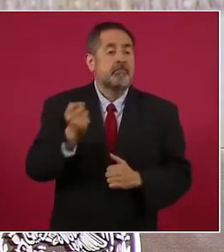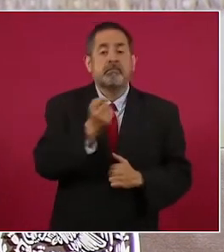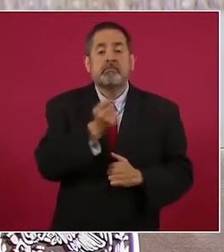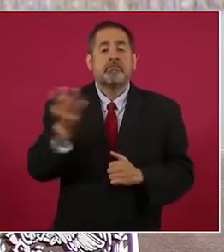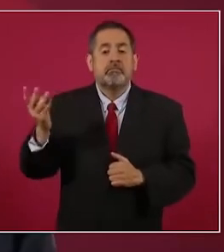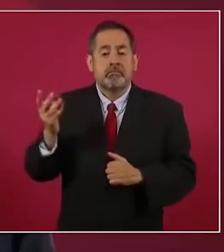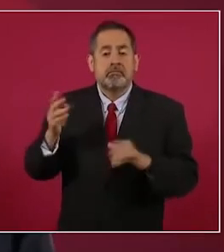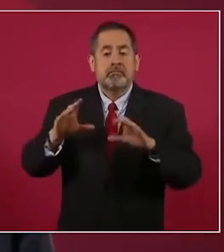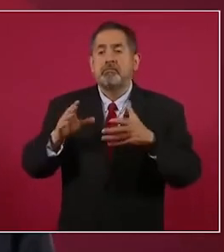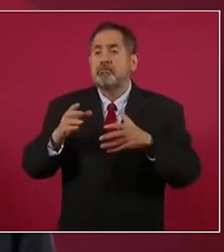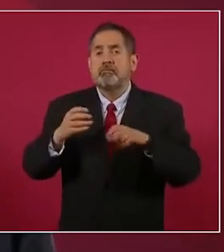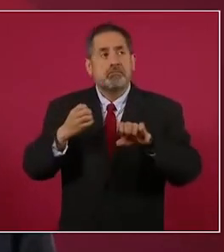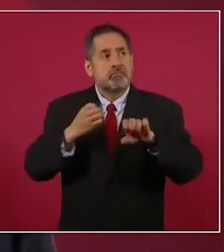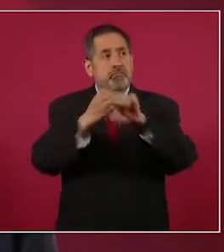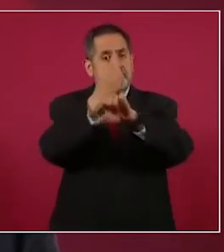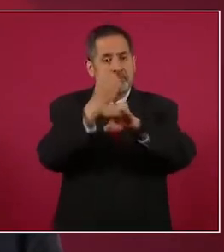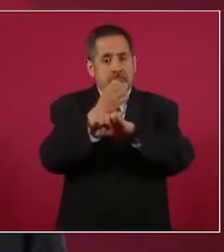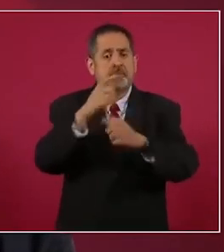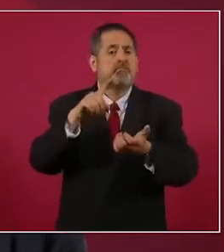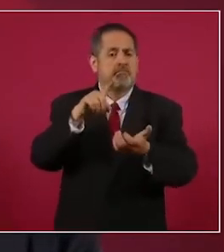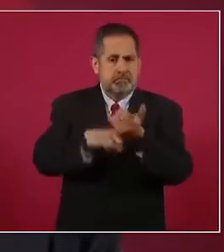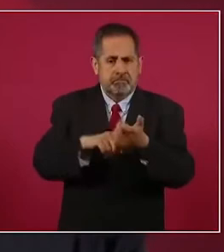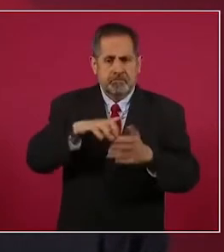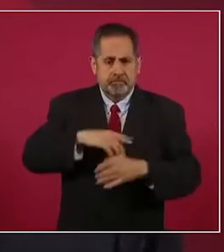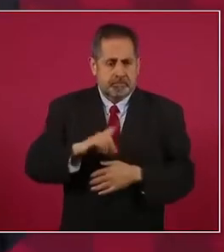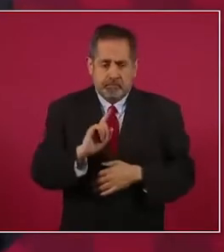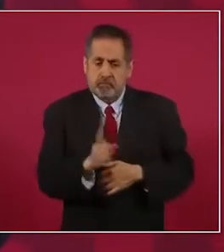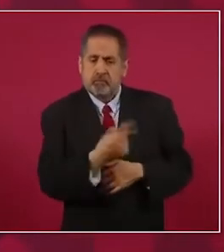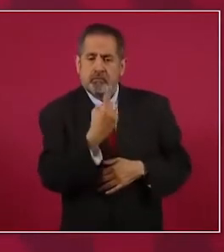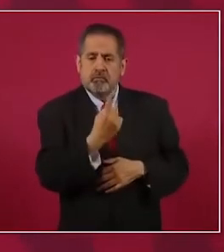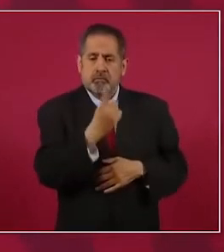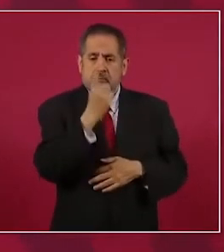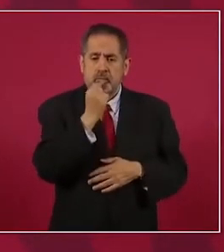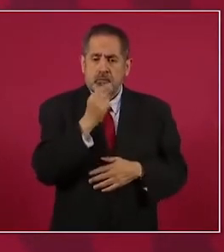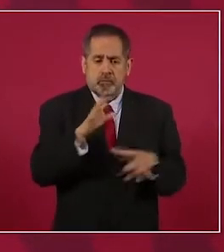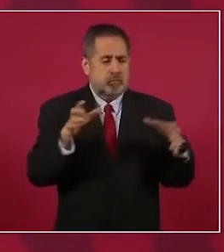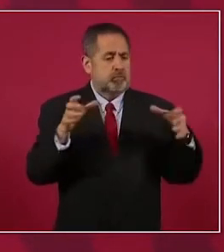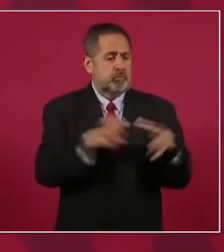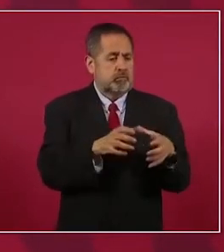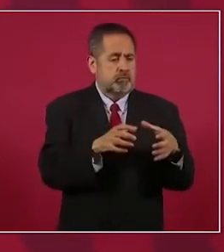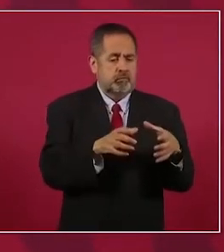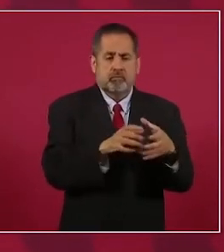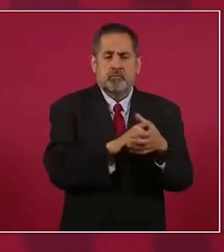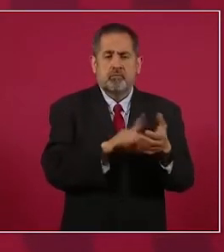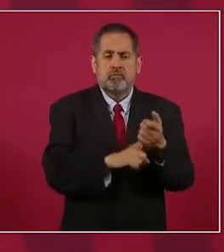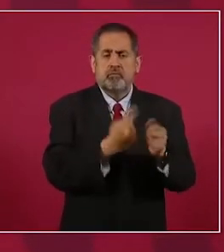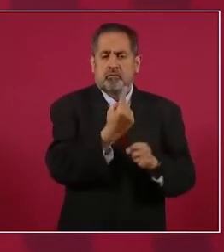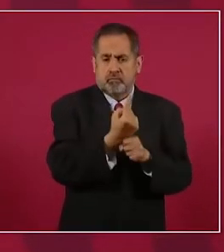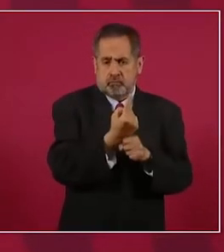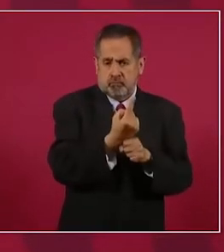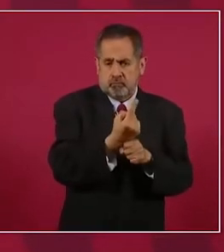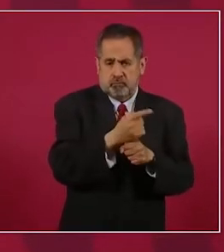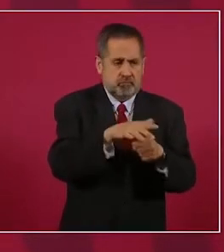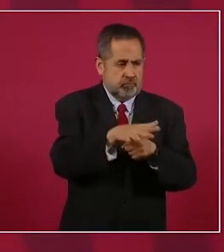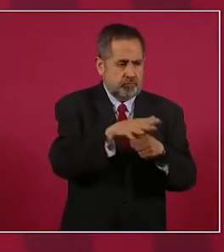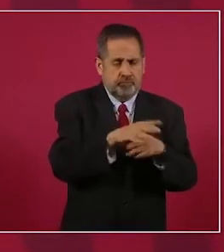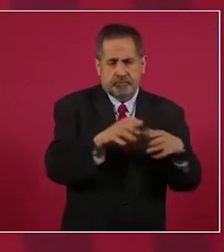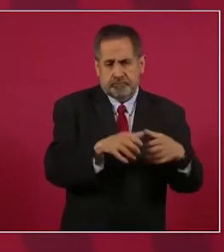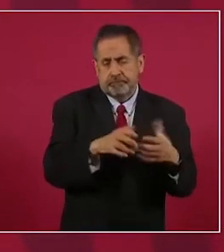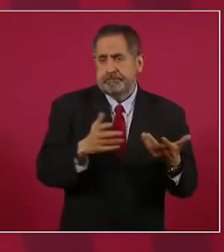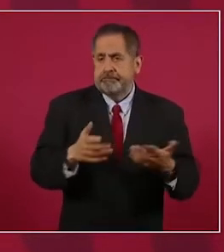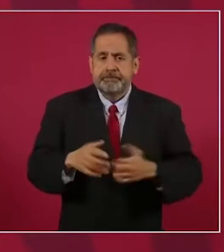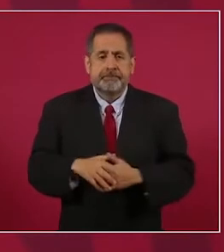existe una sola policía y un mando único. En la mayoría,